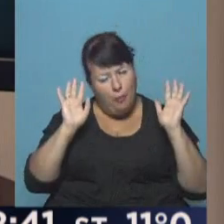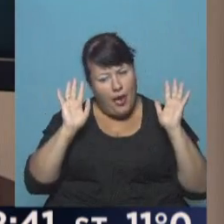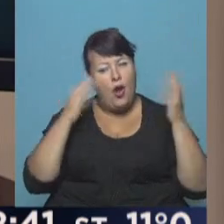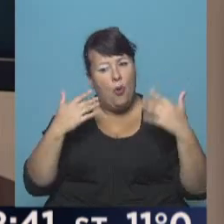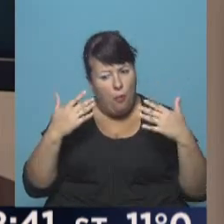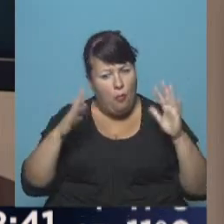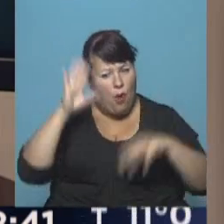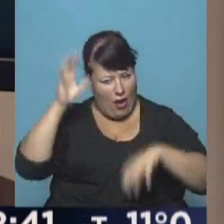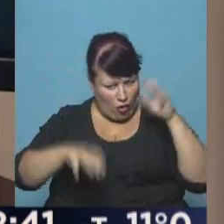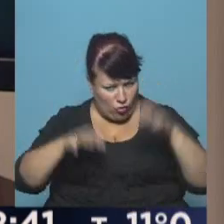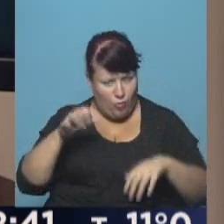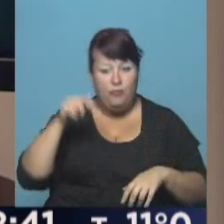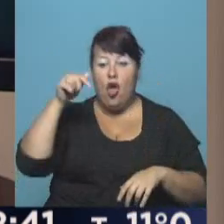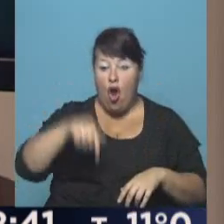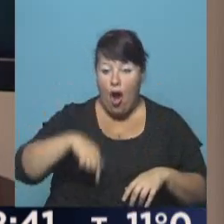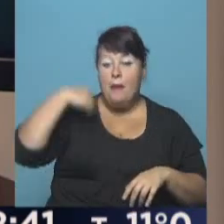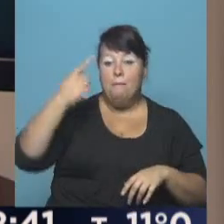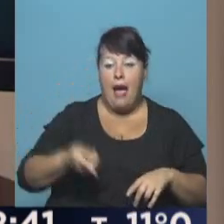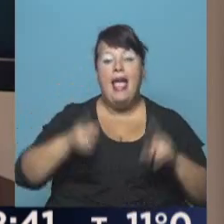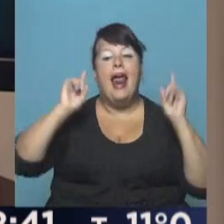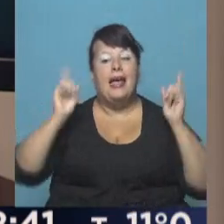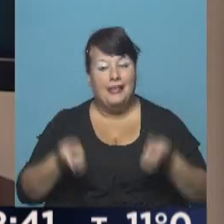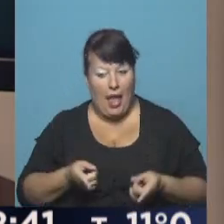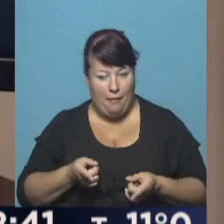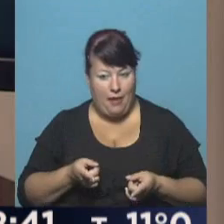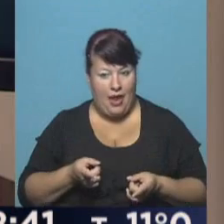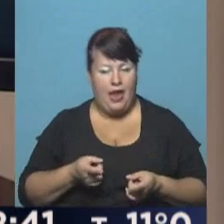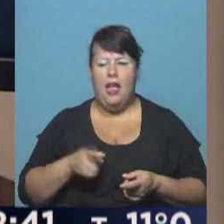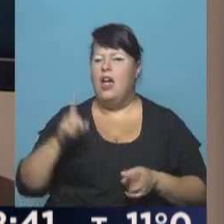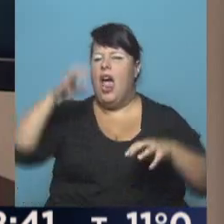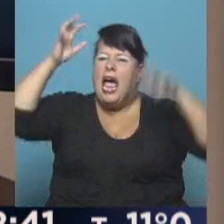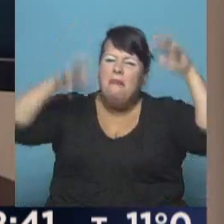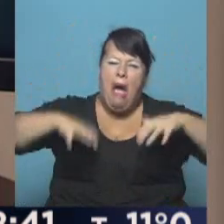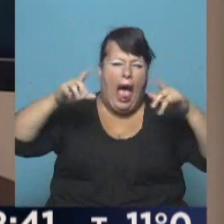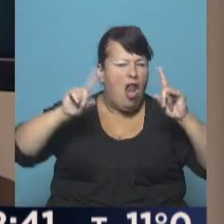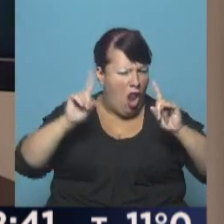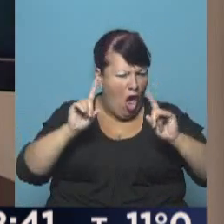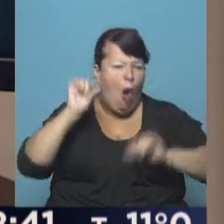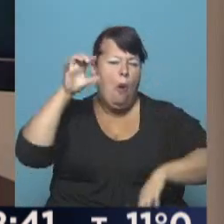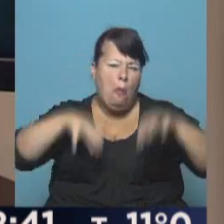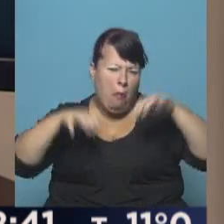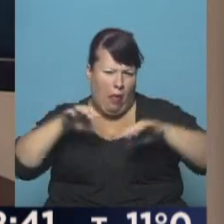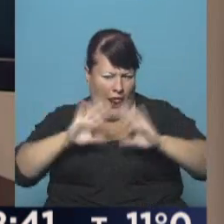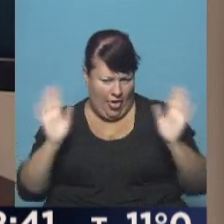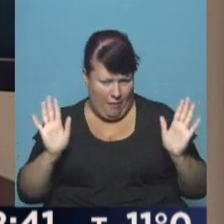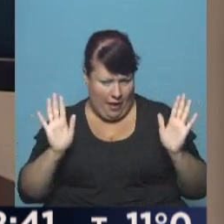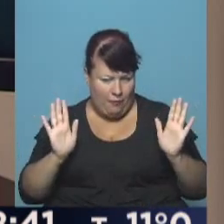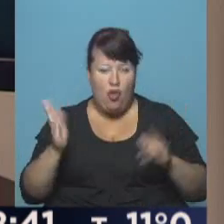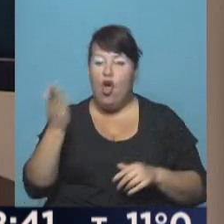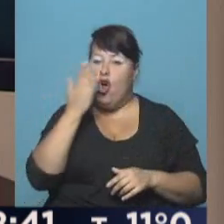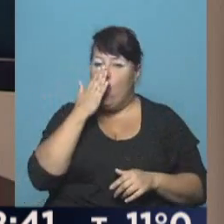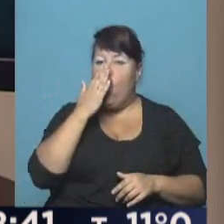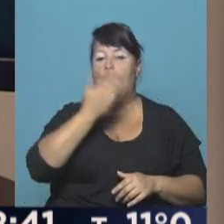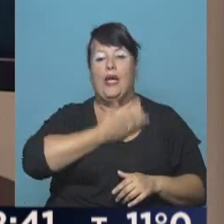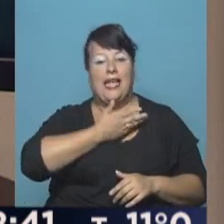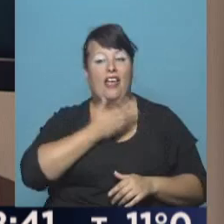¿eh? Puede precipitar hoy y mañana también. No se esperan diluvios, salga de algo de lluvia. En Córdoba, Santa